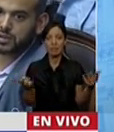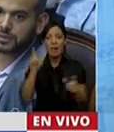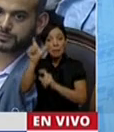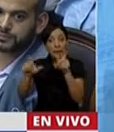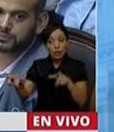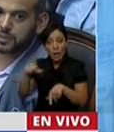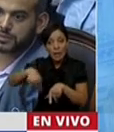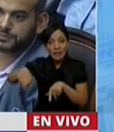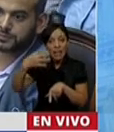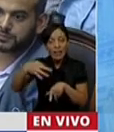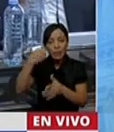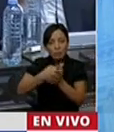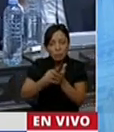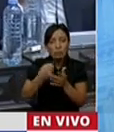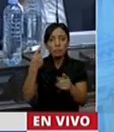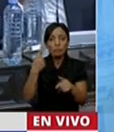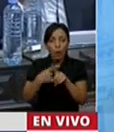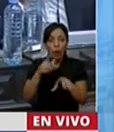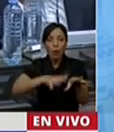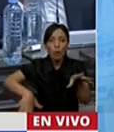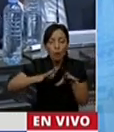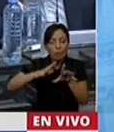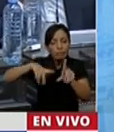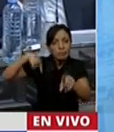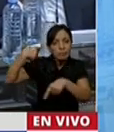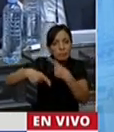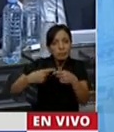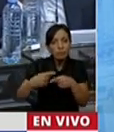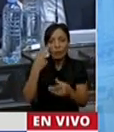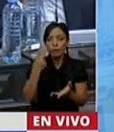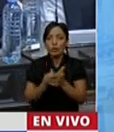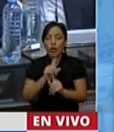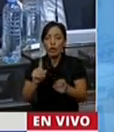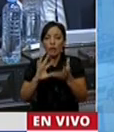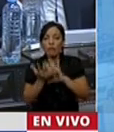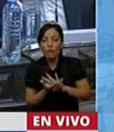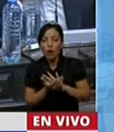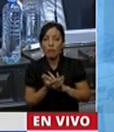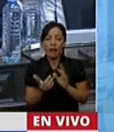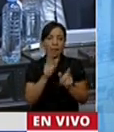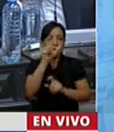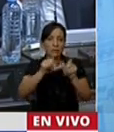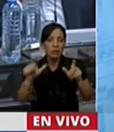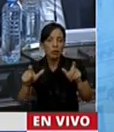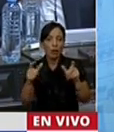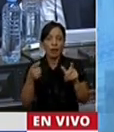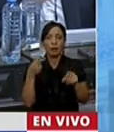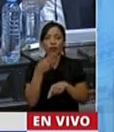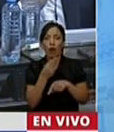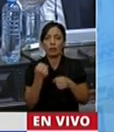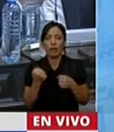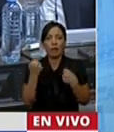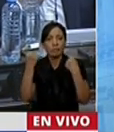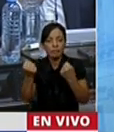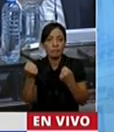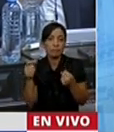un mecanismo de consenso y en la medida en que contribuya a generar consenso me parece importante si algo debemos buscar en